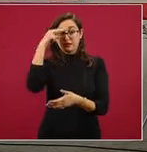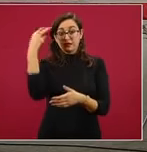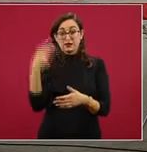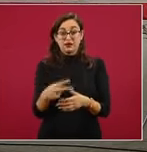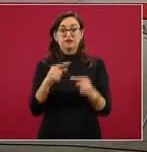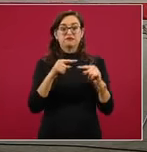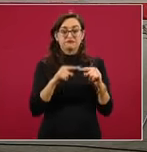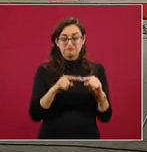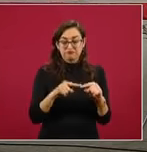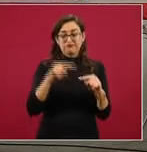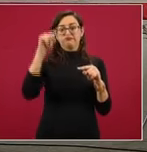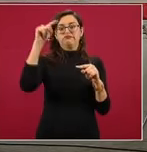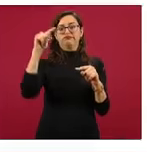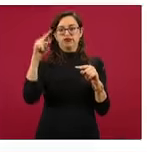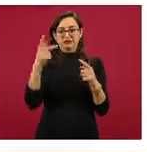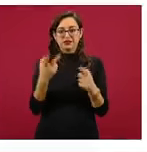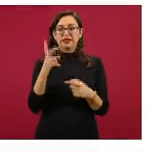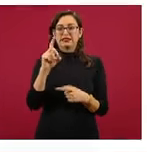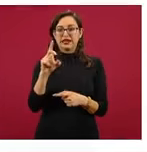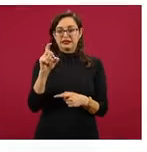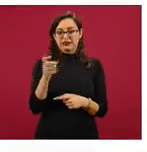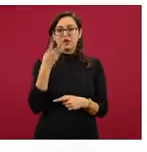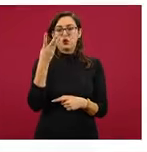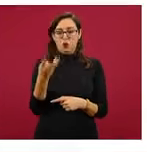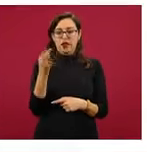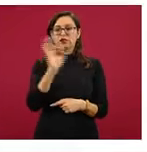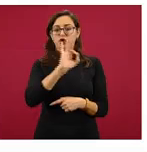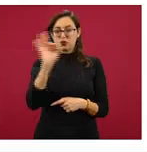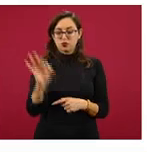del 34% con un total de